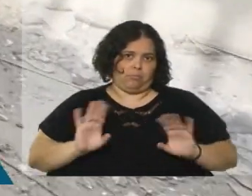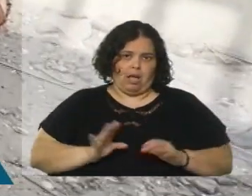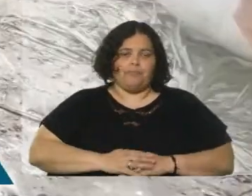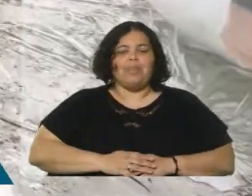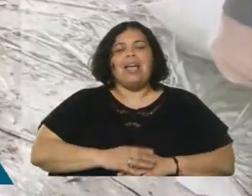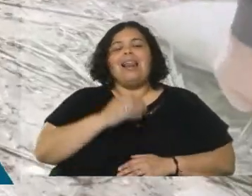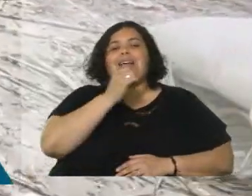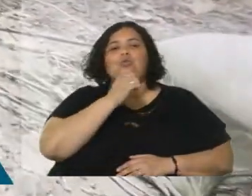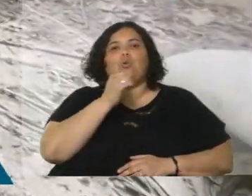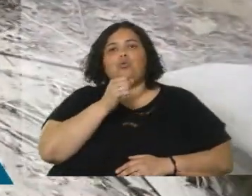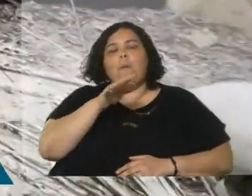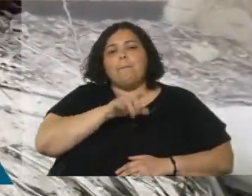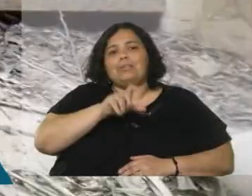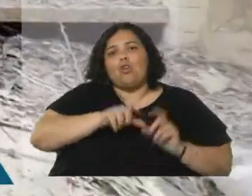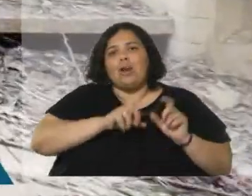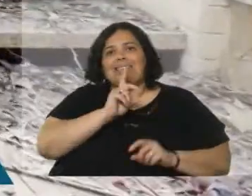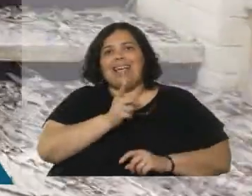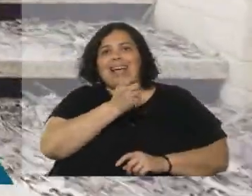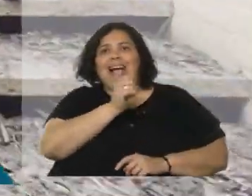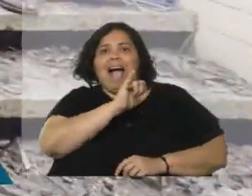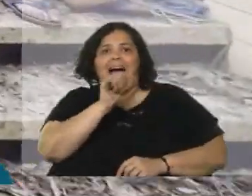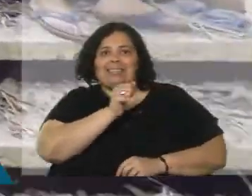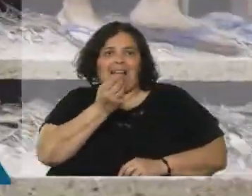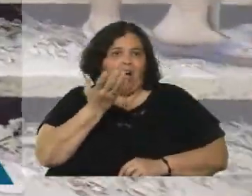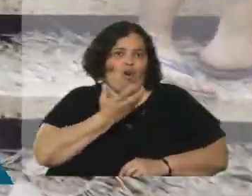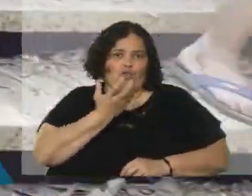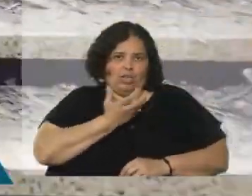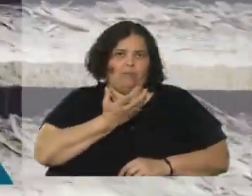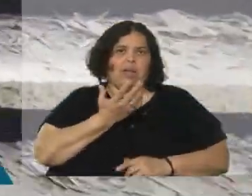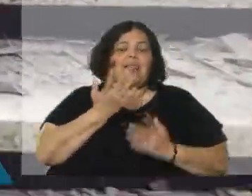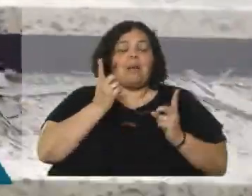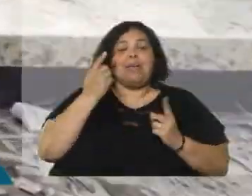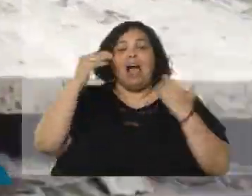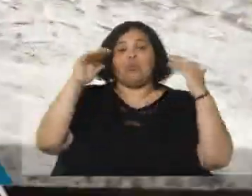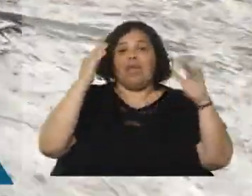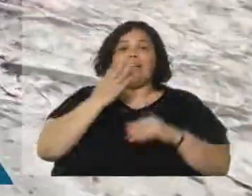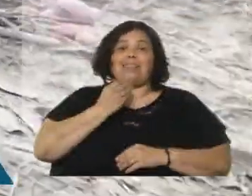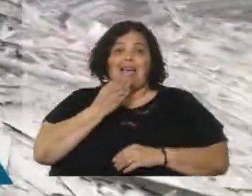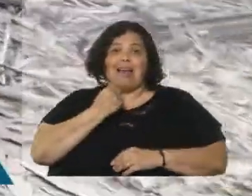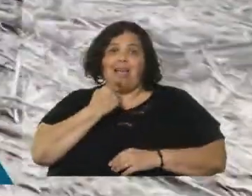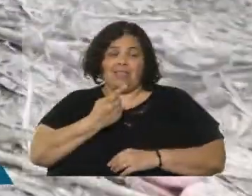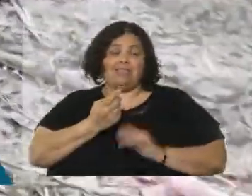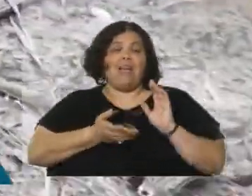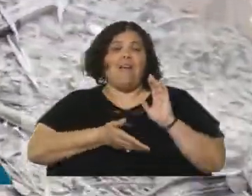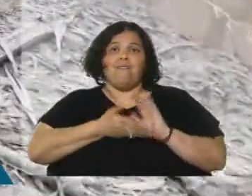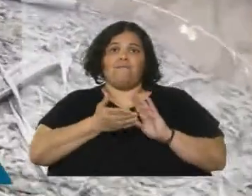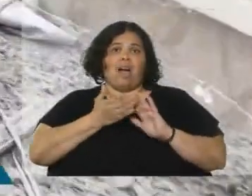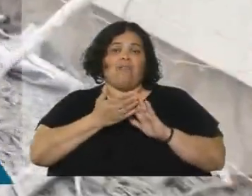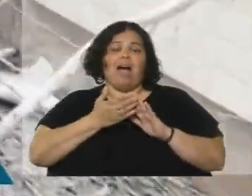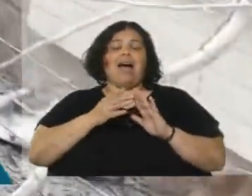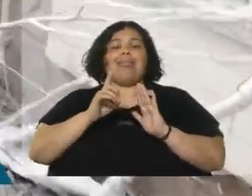en gaza ya es desesperante las autoridades israelíes aseguraron Este martes que la ofensiva terrestre sobre la franja se está